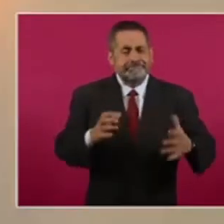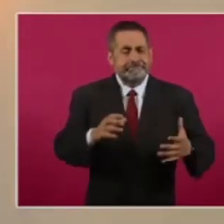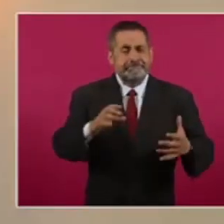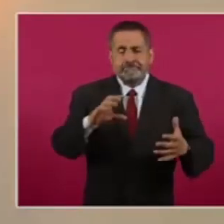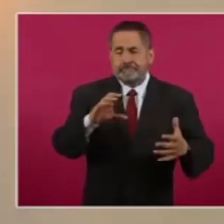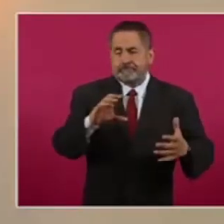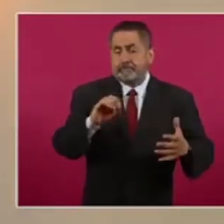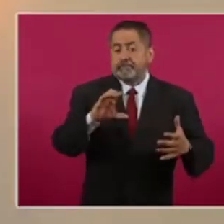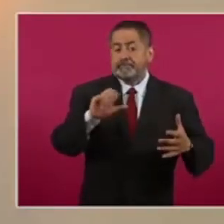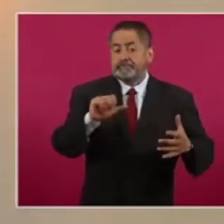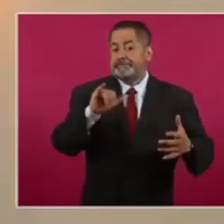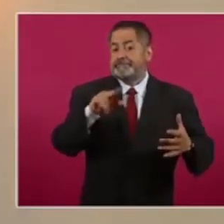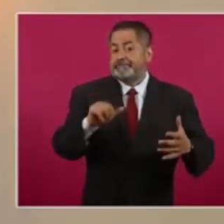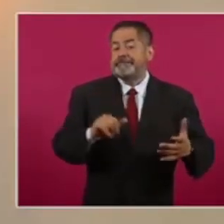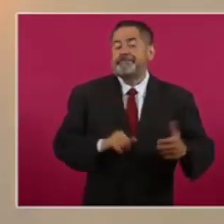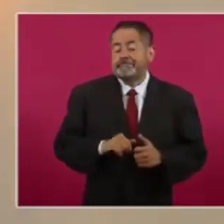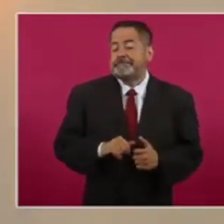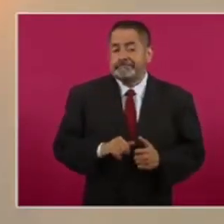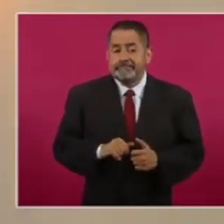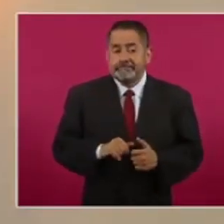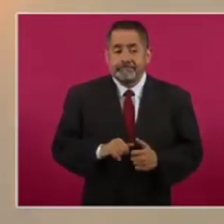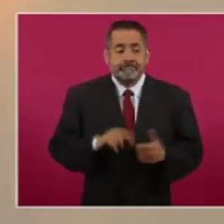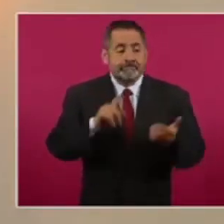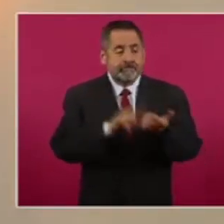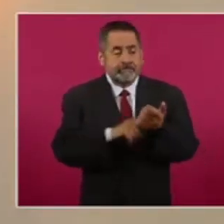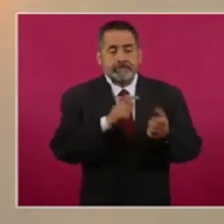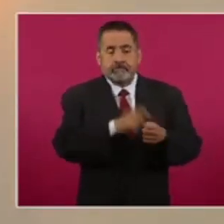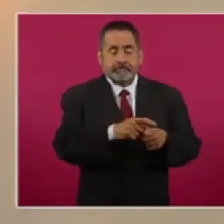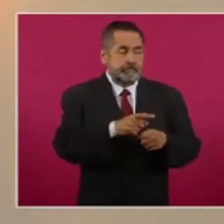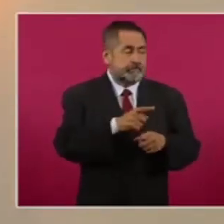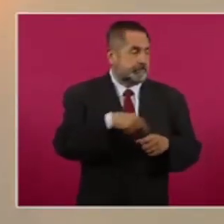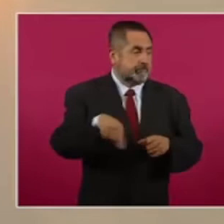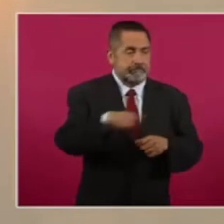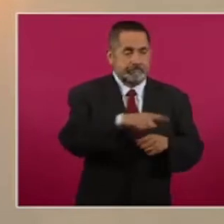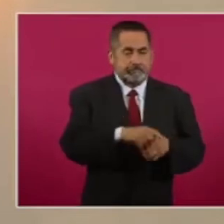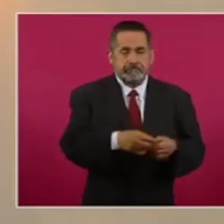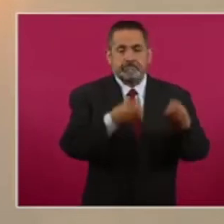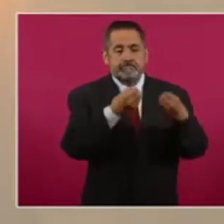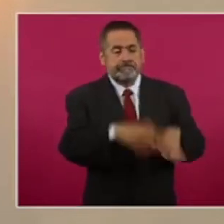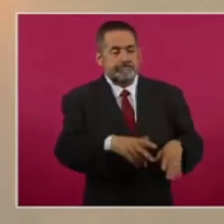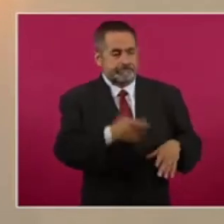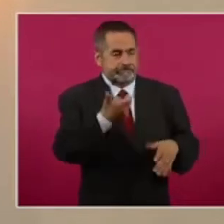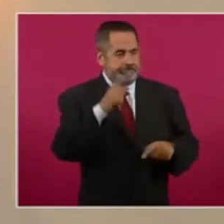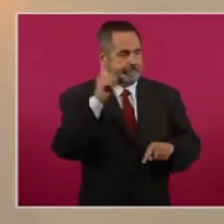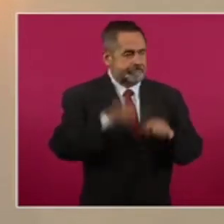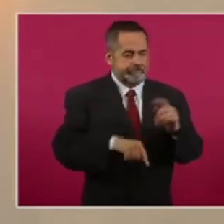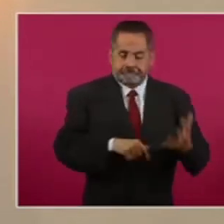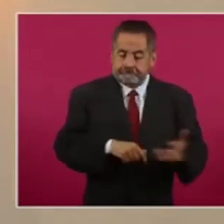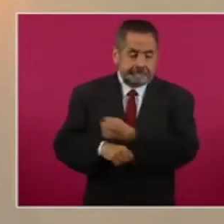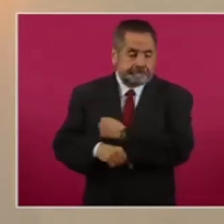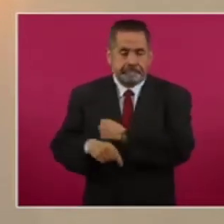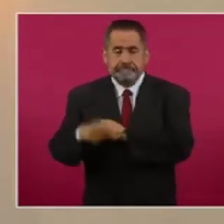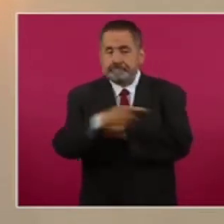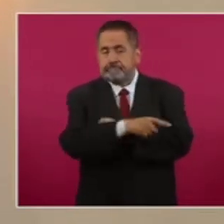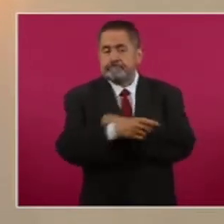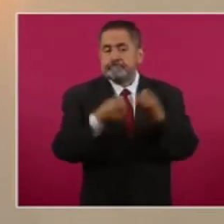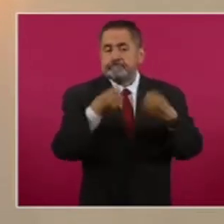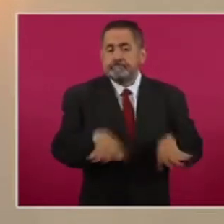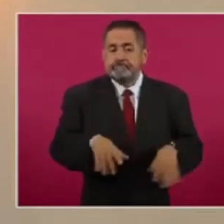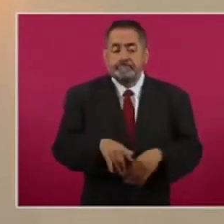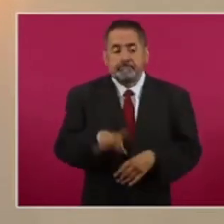cocaína, que implican una afectación económica a la delincuencia organizada de más